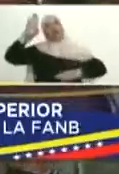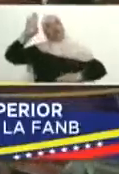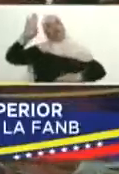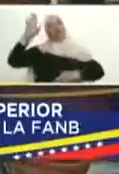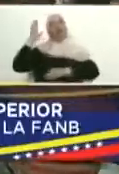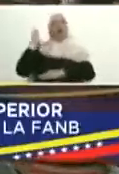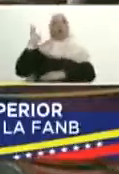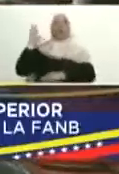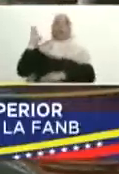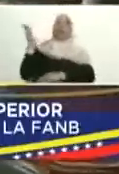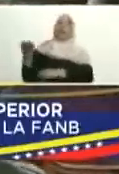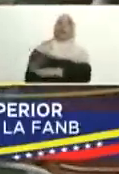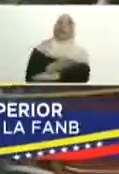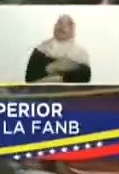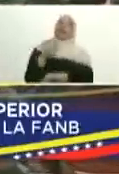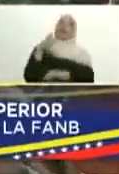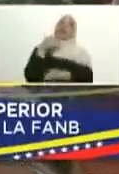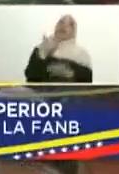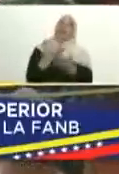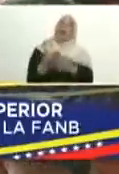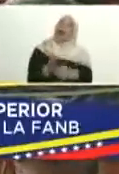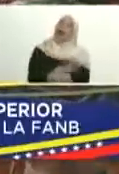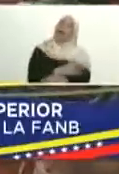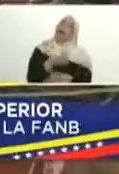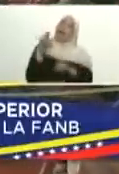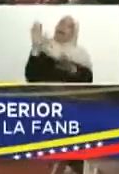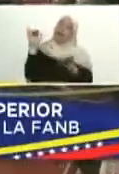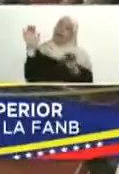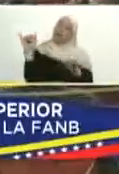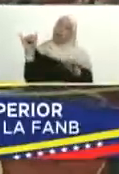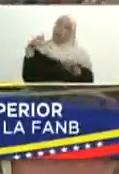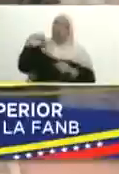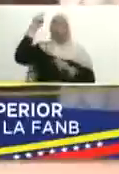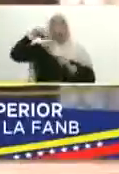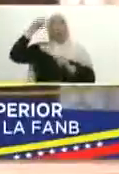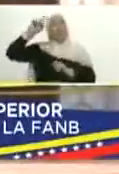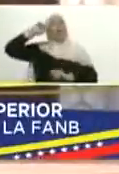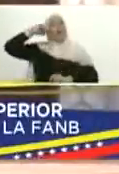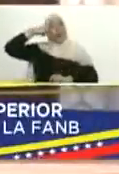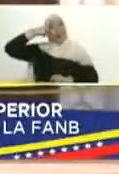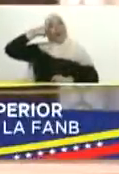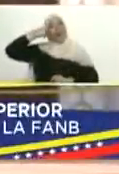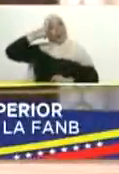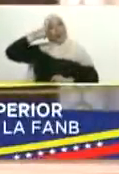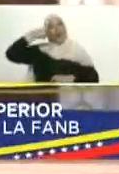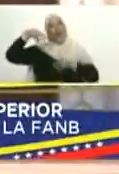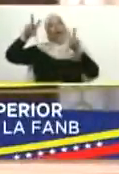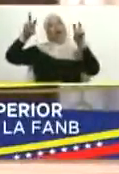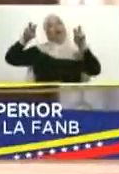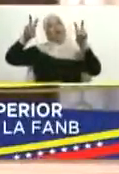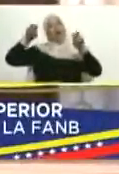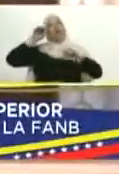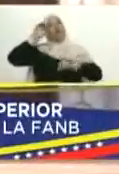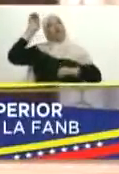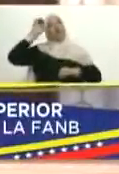despedir, quisiera dejarles a ustedes un video recordatorio para las nuevas